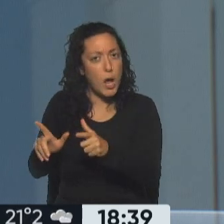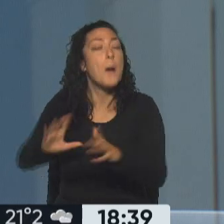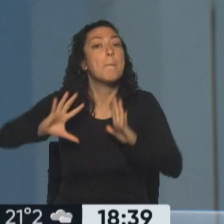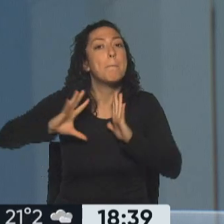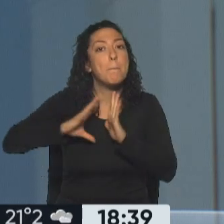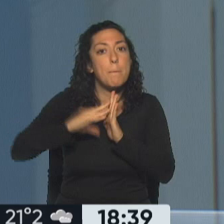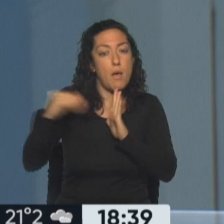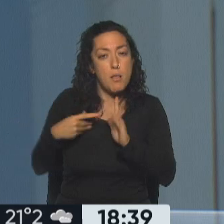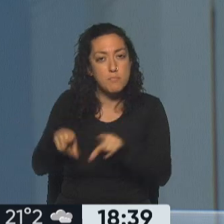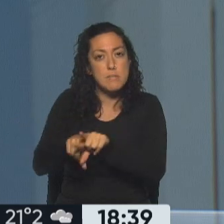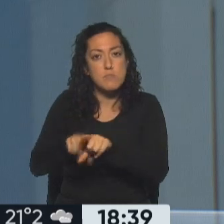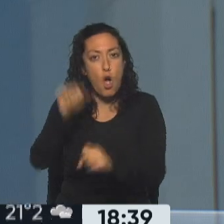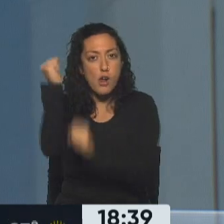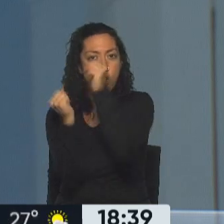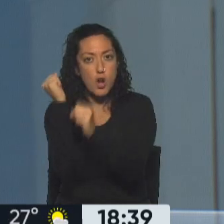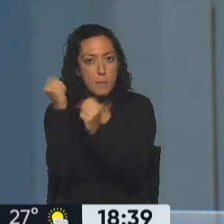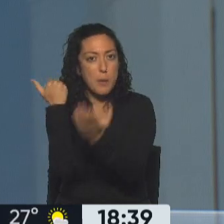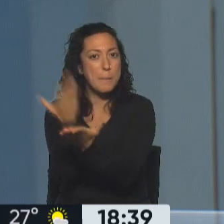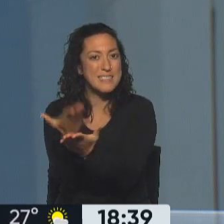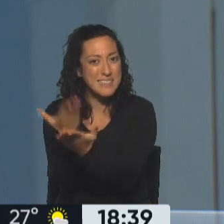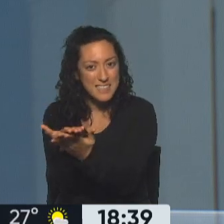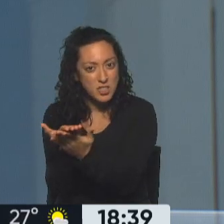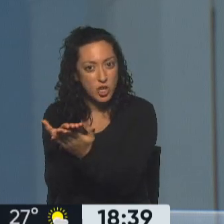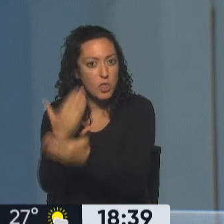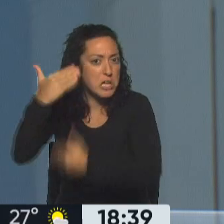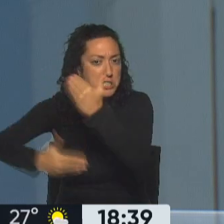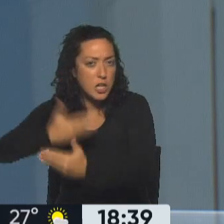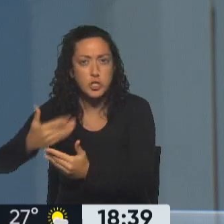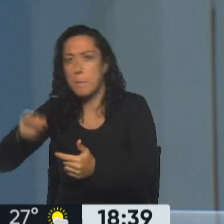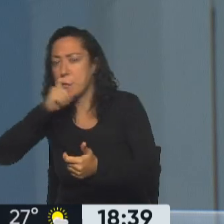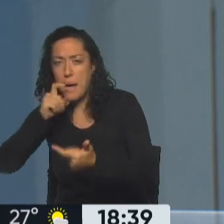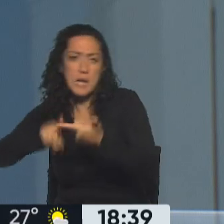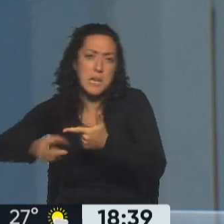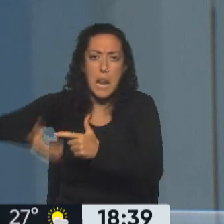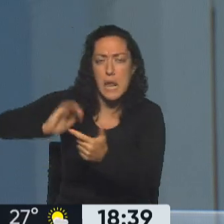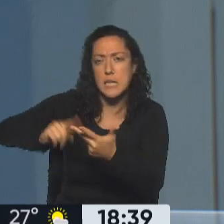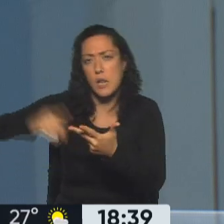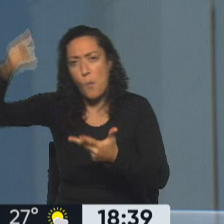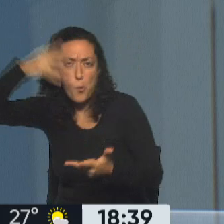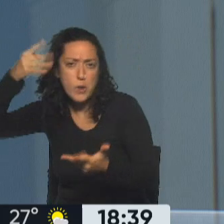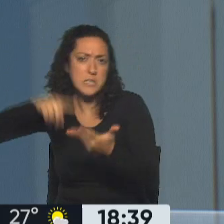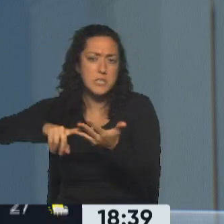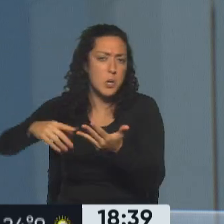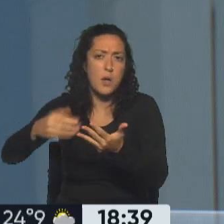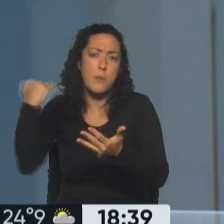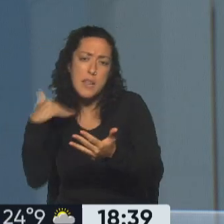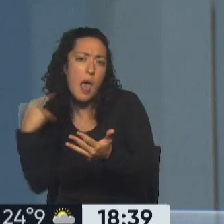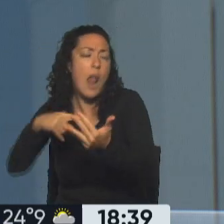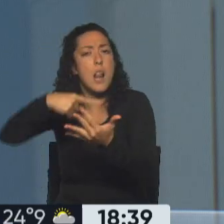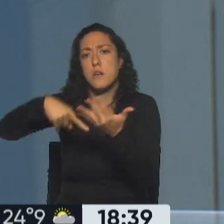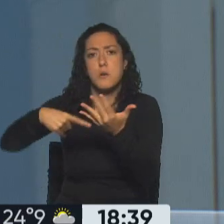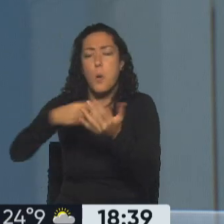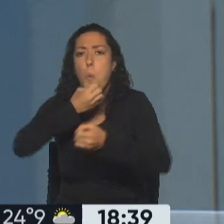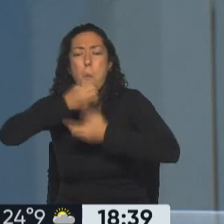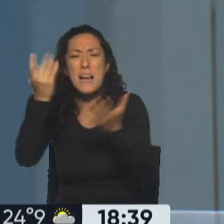económico que ellos están presentando lo va a llevar a cabo Mauricio macri larreta Patricia bullrich manejania María Eugenia